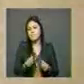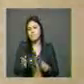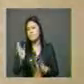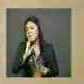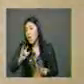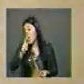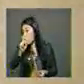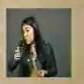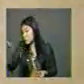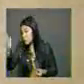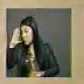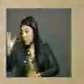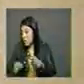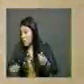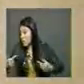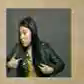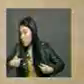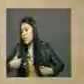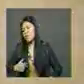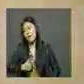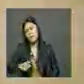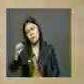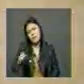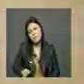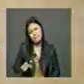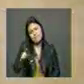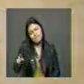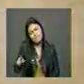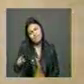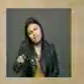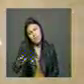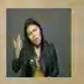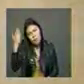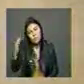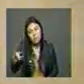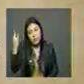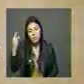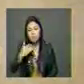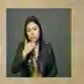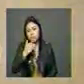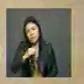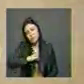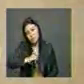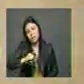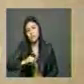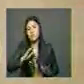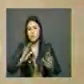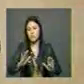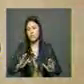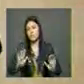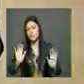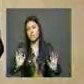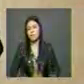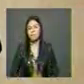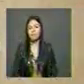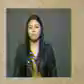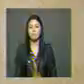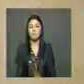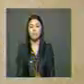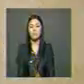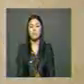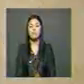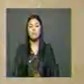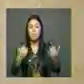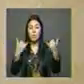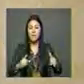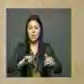contradictores para que modifiquen su decisión y, en último término, está el derecho fundamental a la objeción de conciencia. Finalmente,